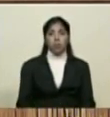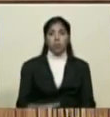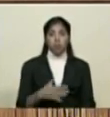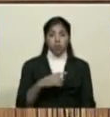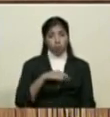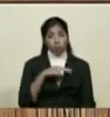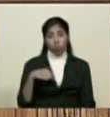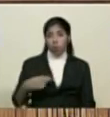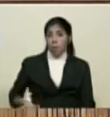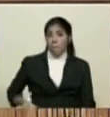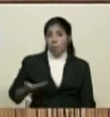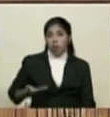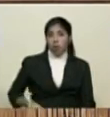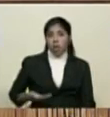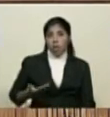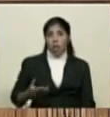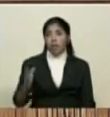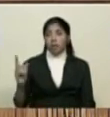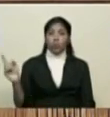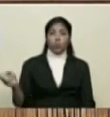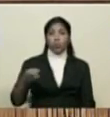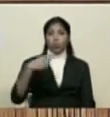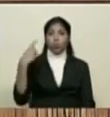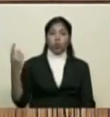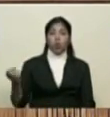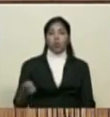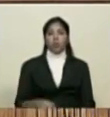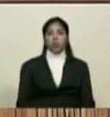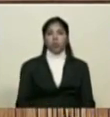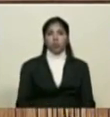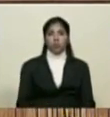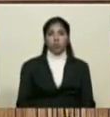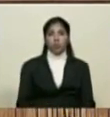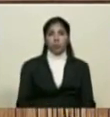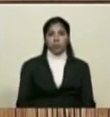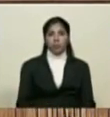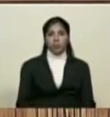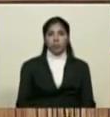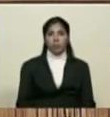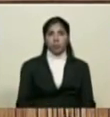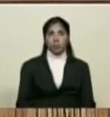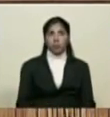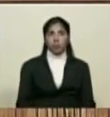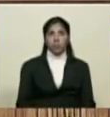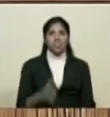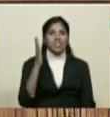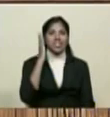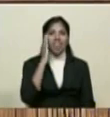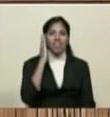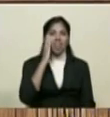como nación, a todos los poderes públicos sobre este caso en particular, saber la verdad.